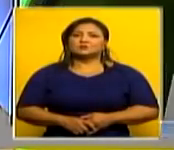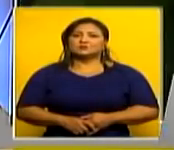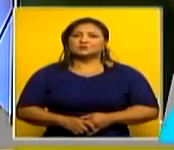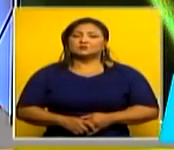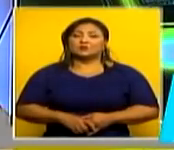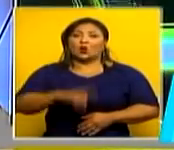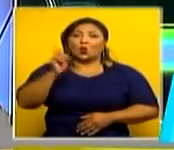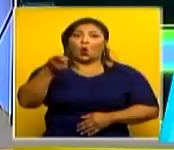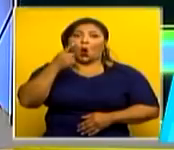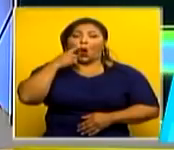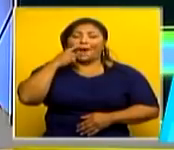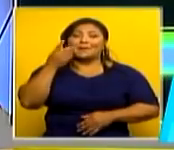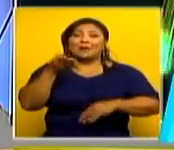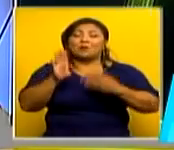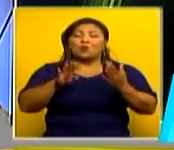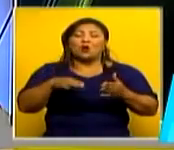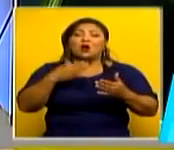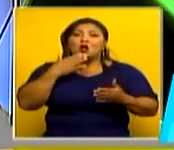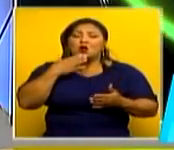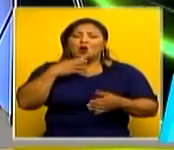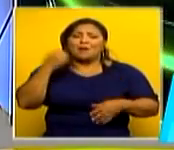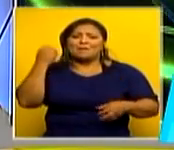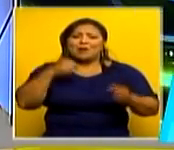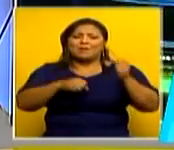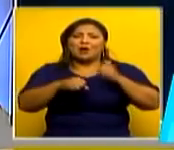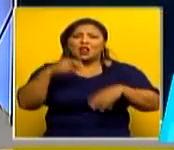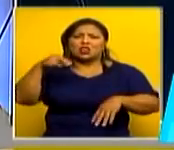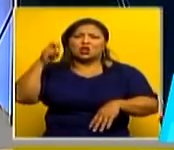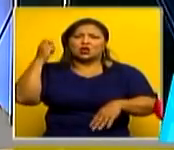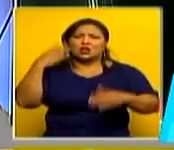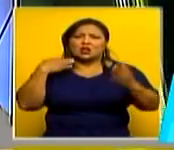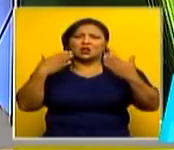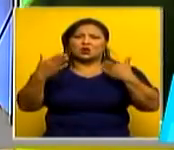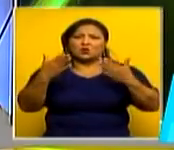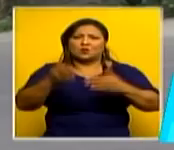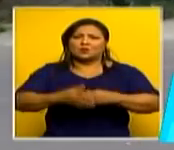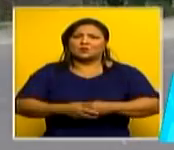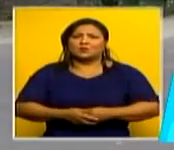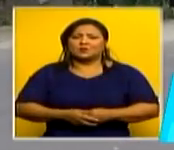Un hombre fue asesinado cruelmente a golpes en el norte de Guayaquil.